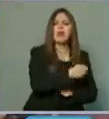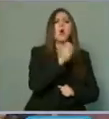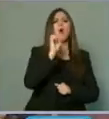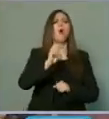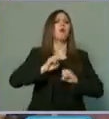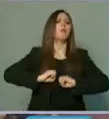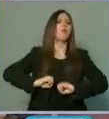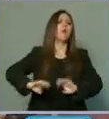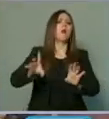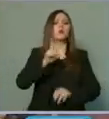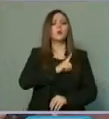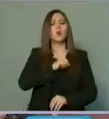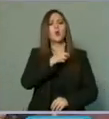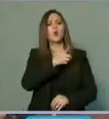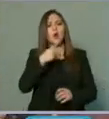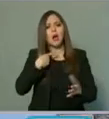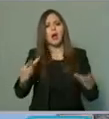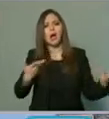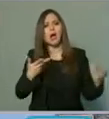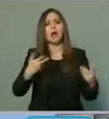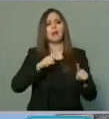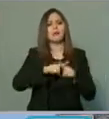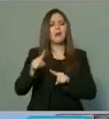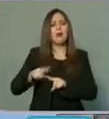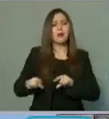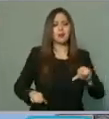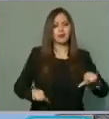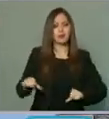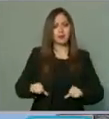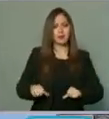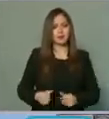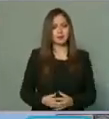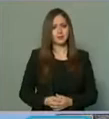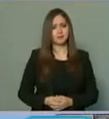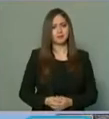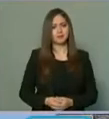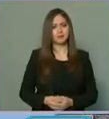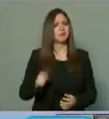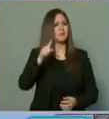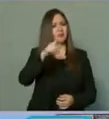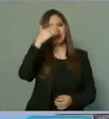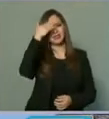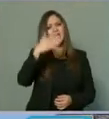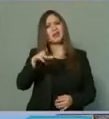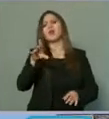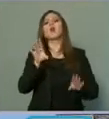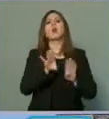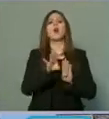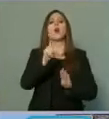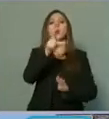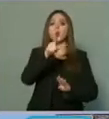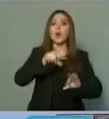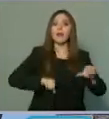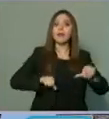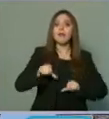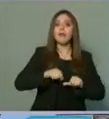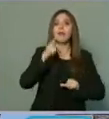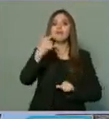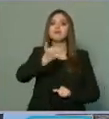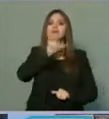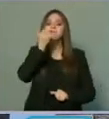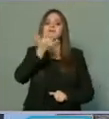dejarnos ir haciendo las tareas como están marcadas? Estamos hablando de que pueden haber errores cuando hacemos lo que hacemos, entonces los que nos dedicamos a